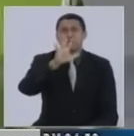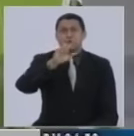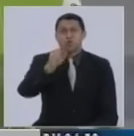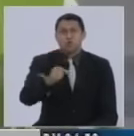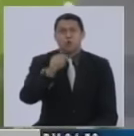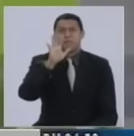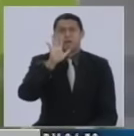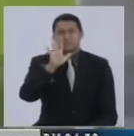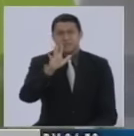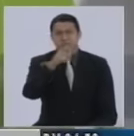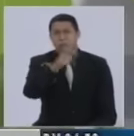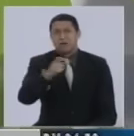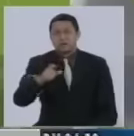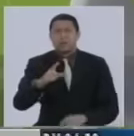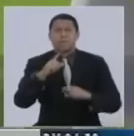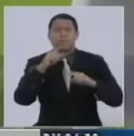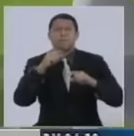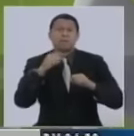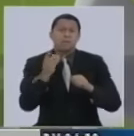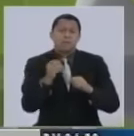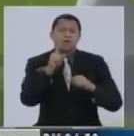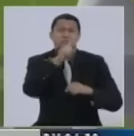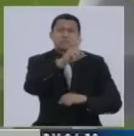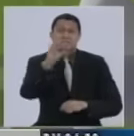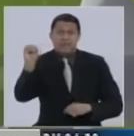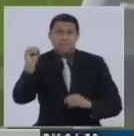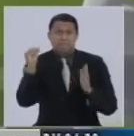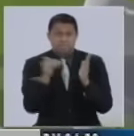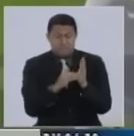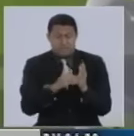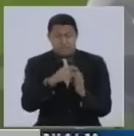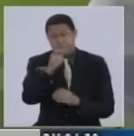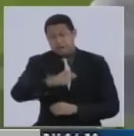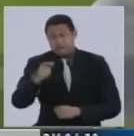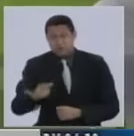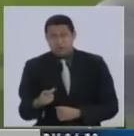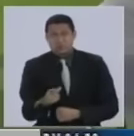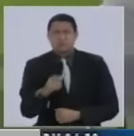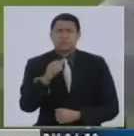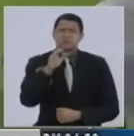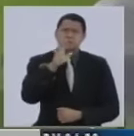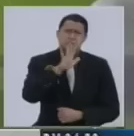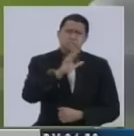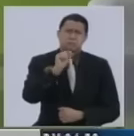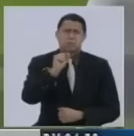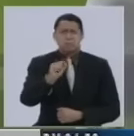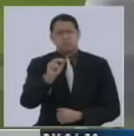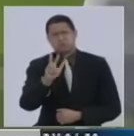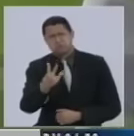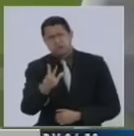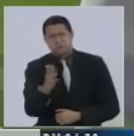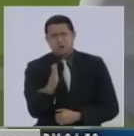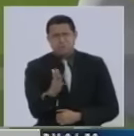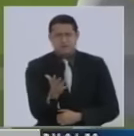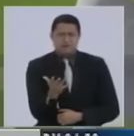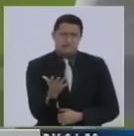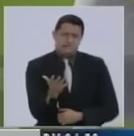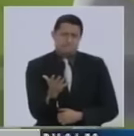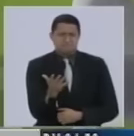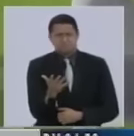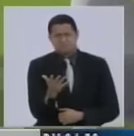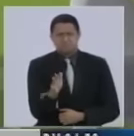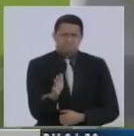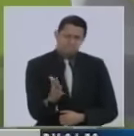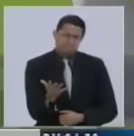pacientes por cada 100000 habitantes ese el valor nuestro 5.5 5.3 Y eso nos da más o menos ese número